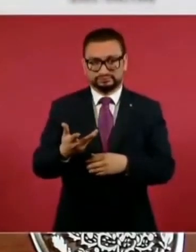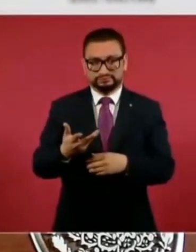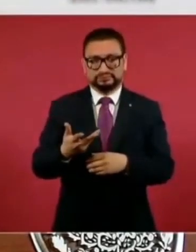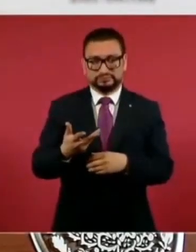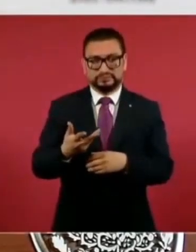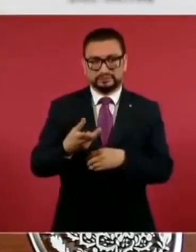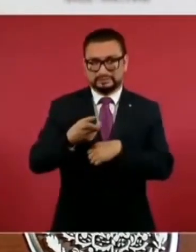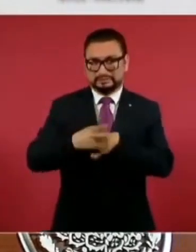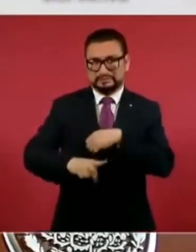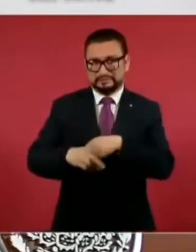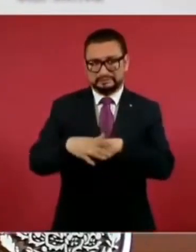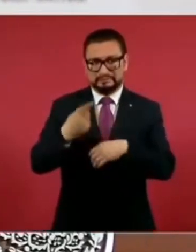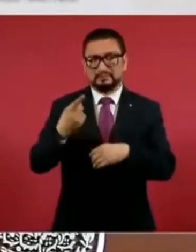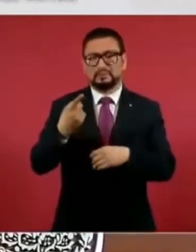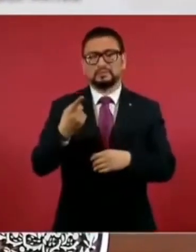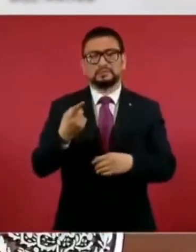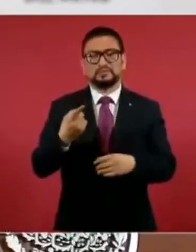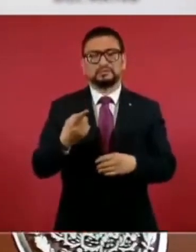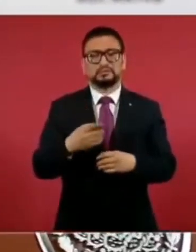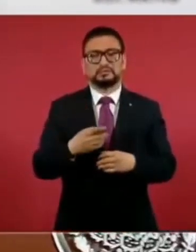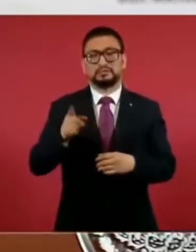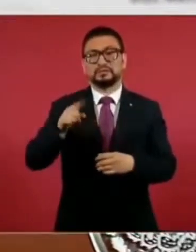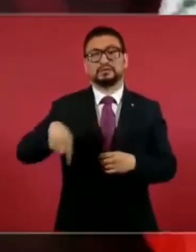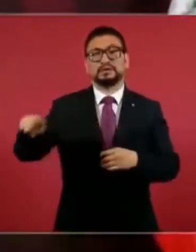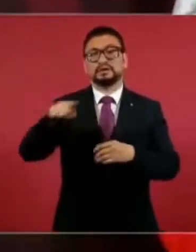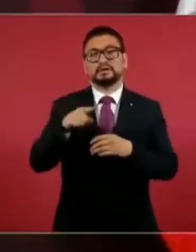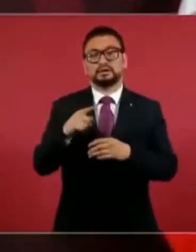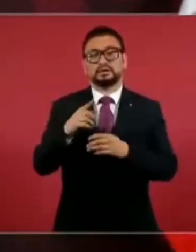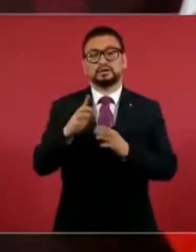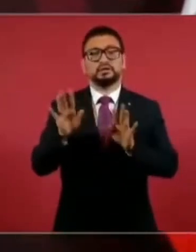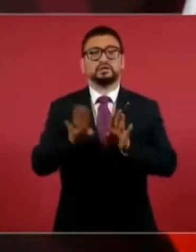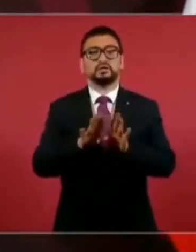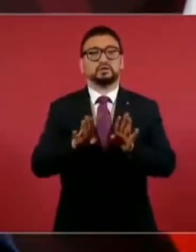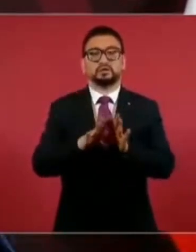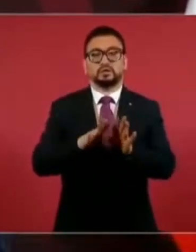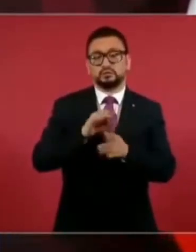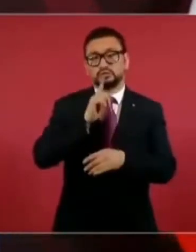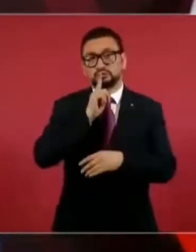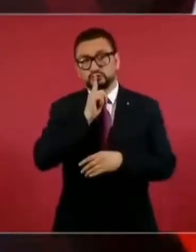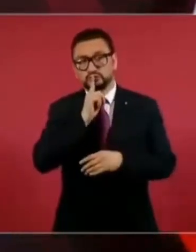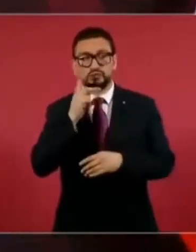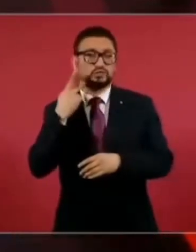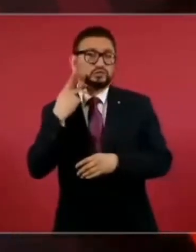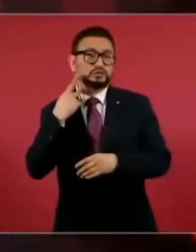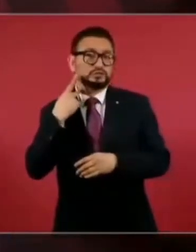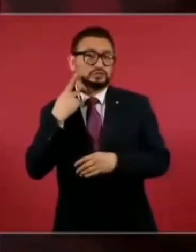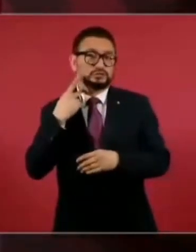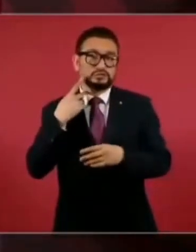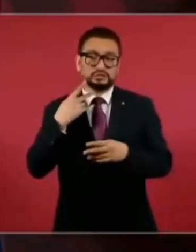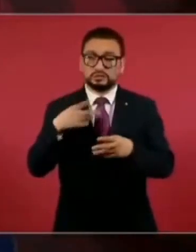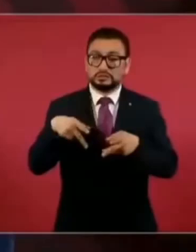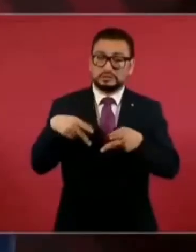El que se manejaran en 2 aguas, la política robalera.